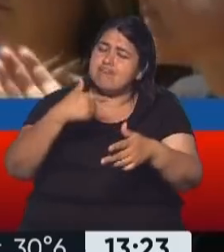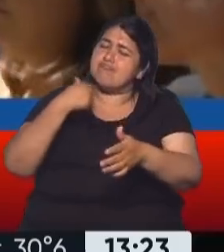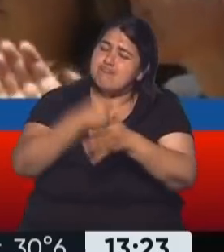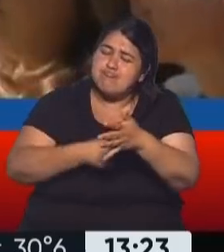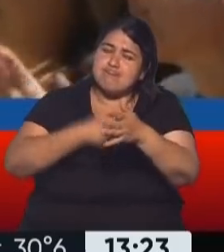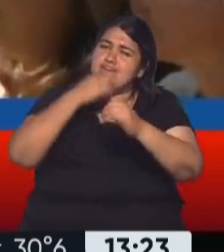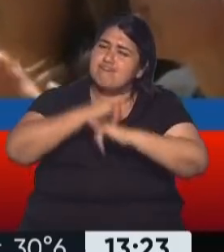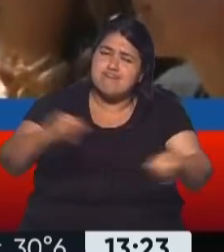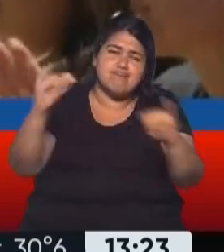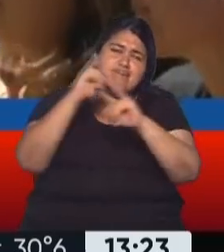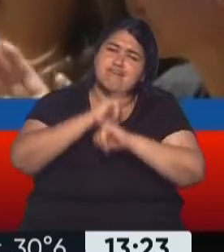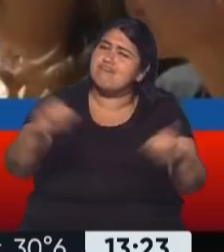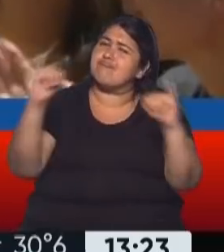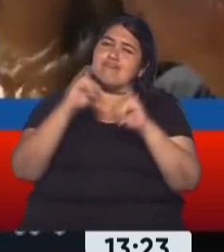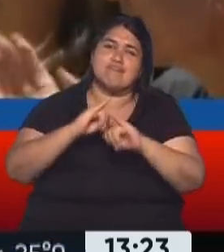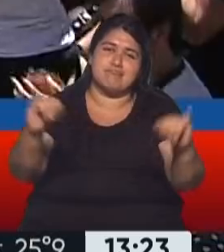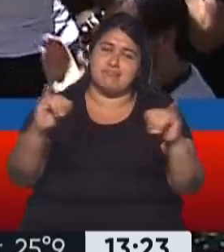cansancio.